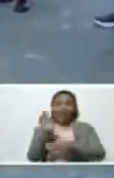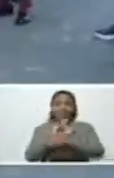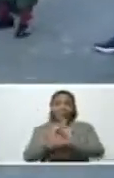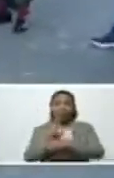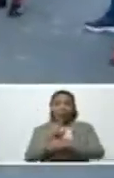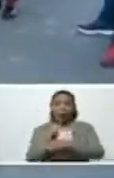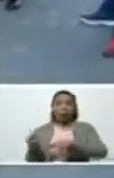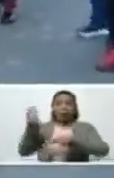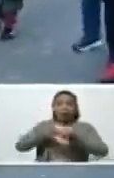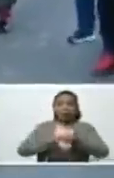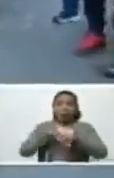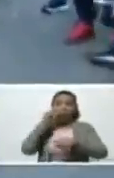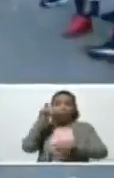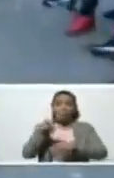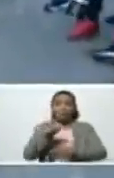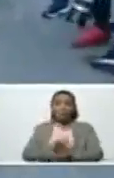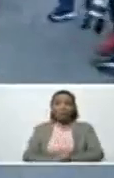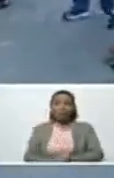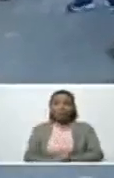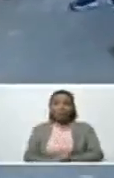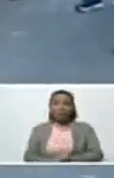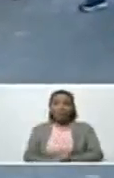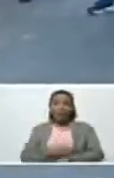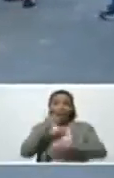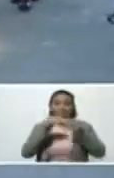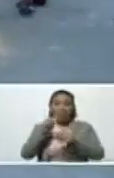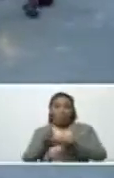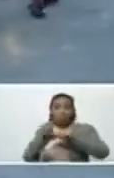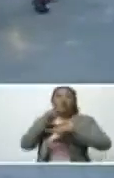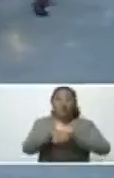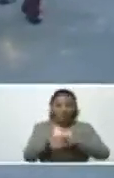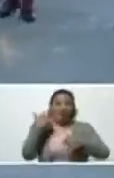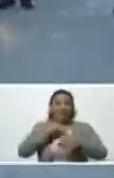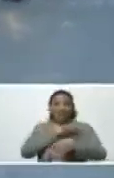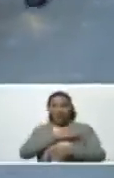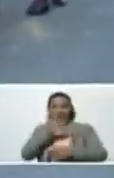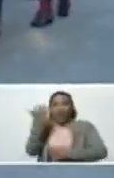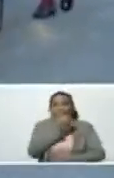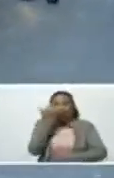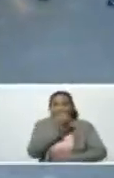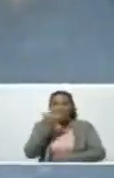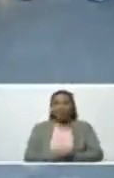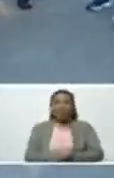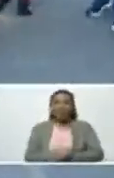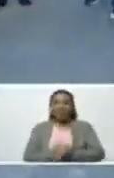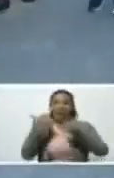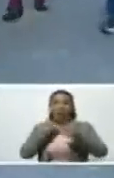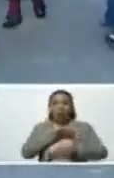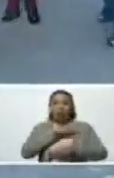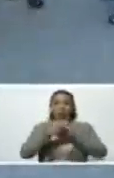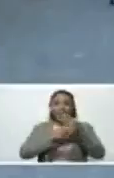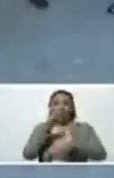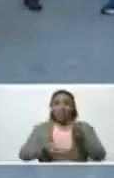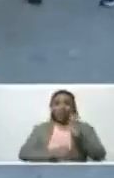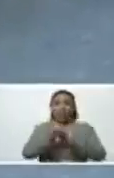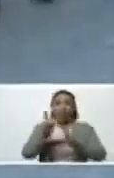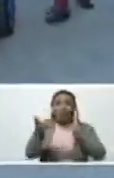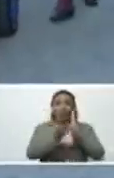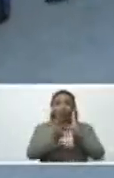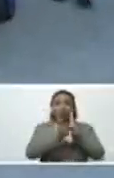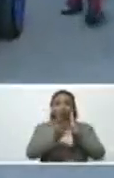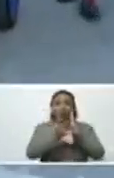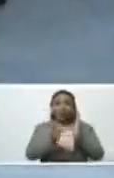Móntate ahí, Pradelli. Pegamos un brinco, vale, aquí vamos. Vamos nosotros desarrollando la